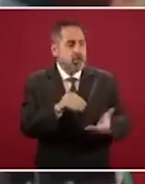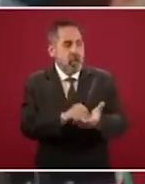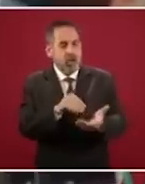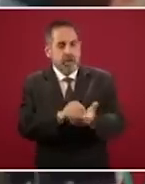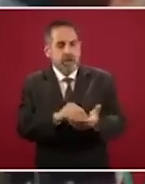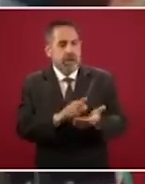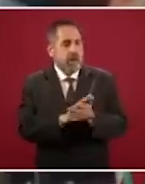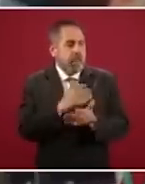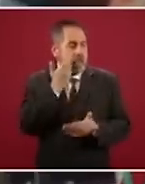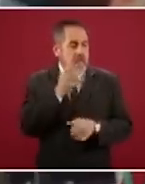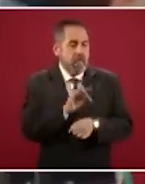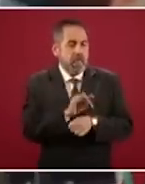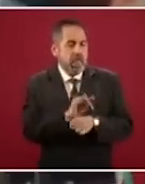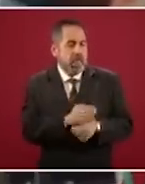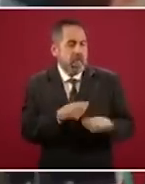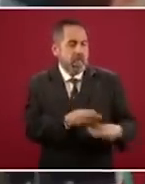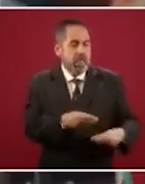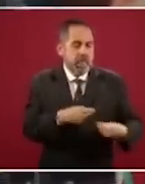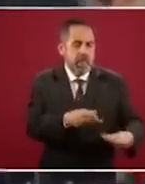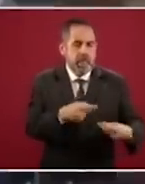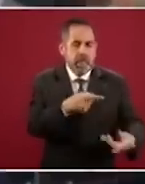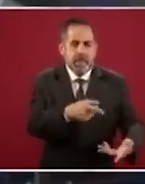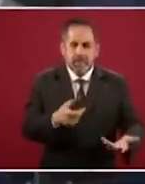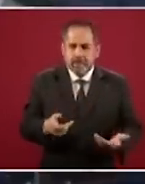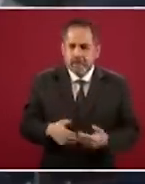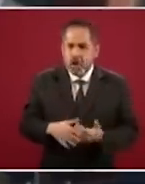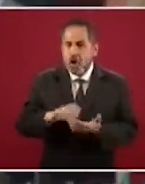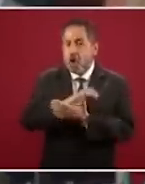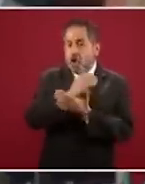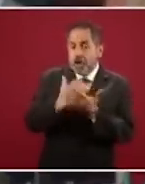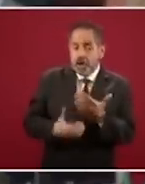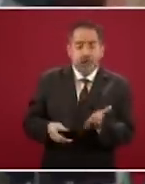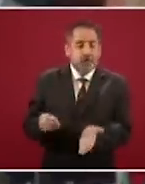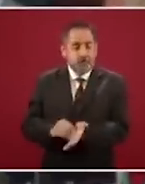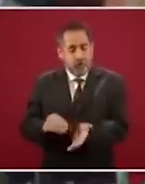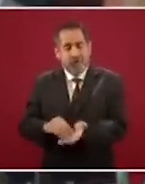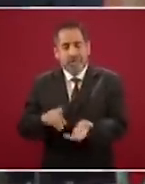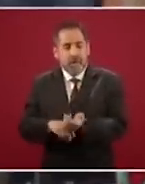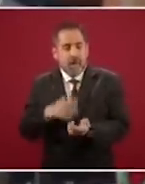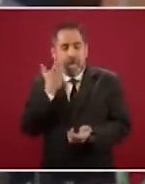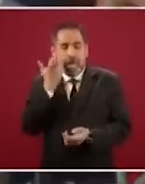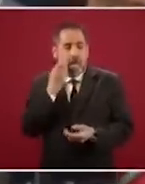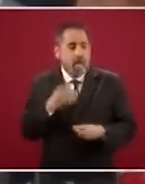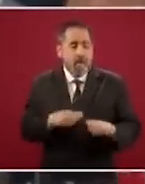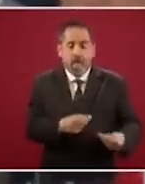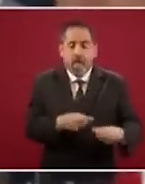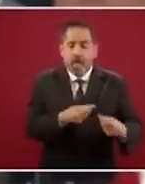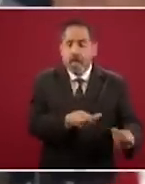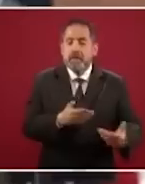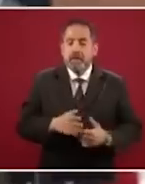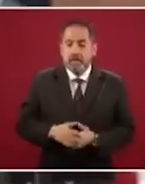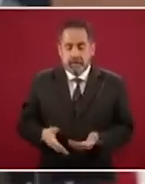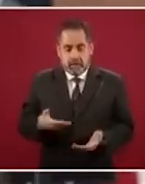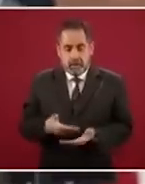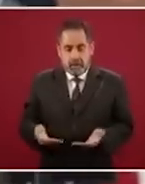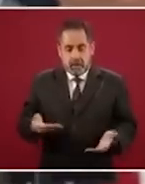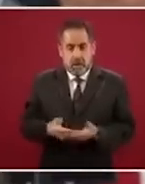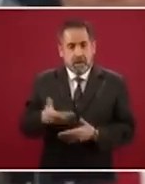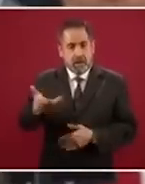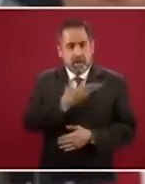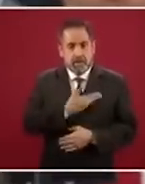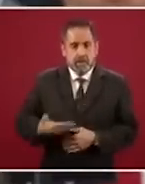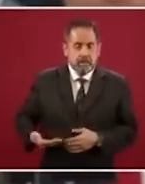viendo favorecida por contratos que todavía existen. Ahorita, en la actualidad, señor